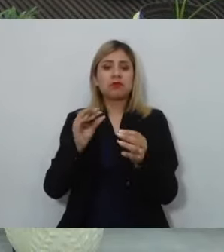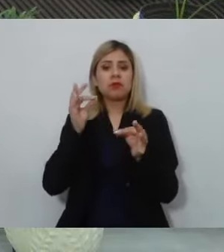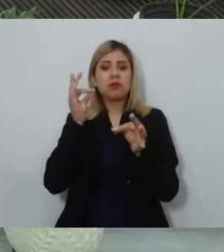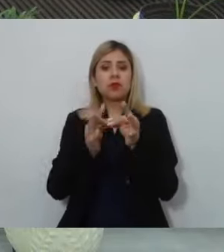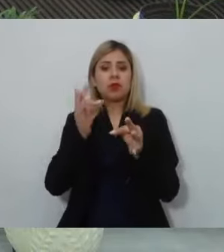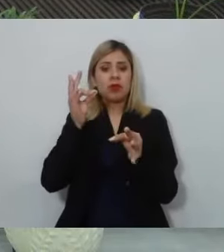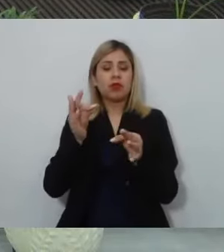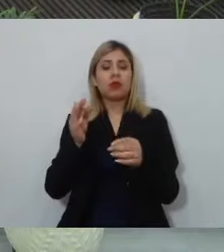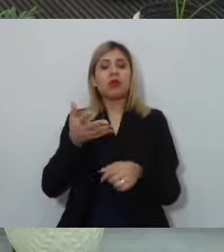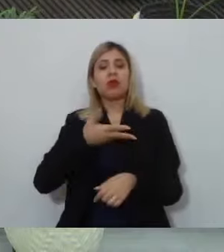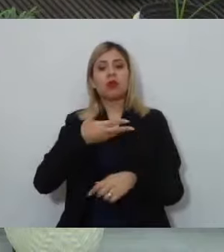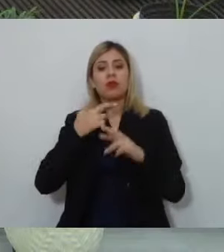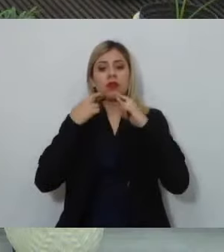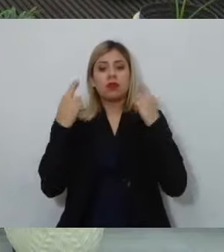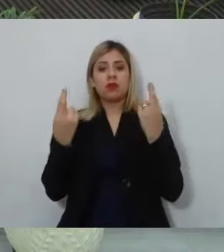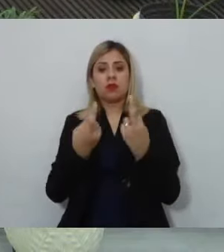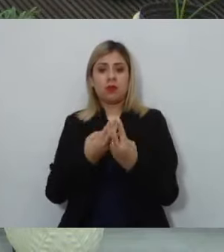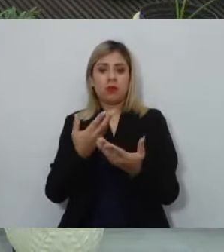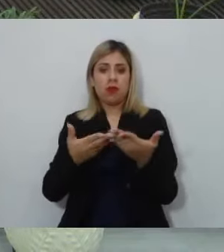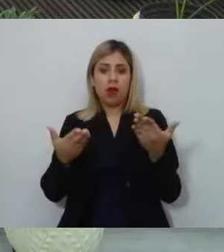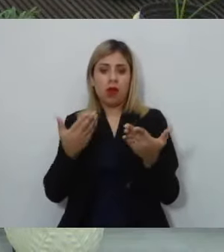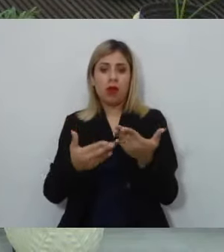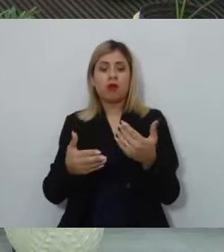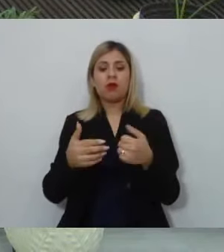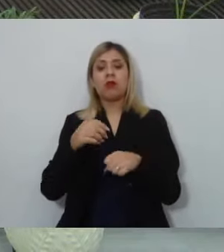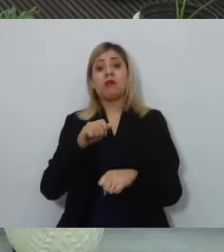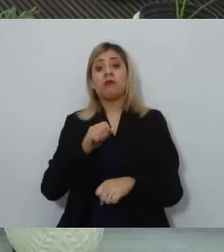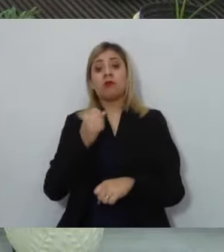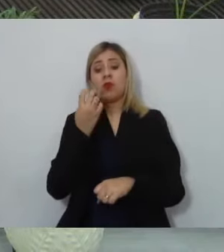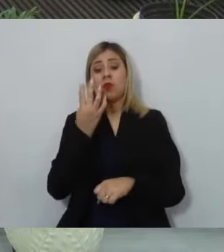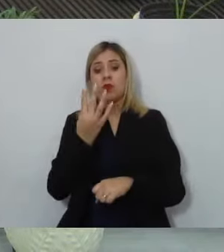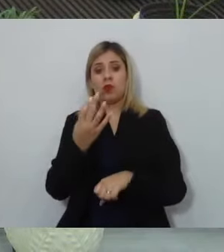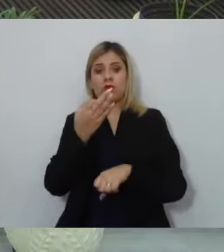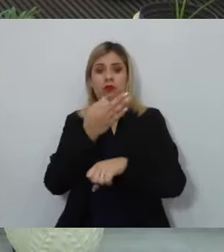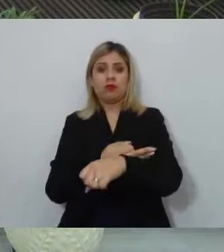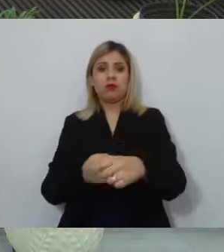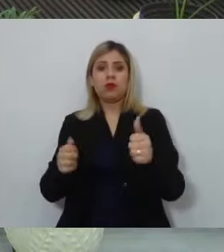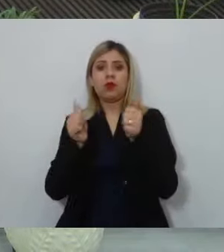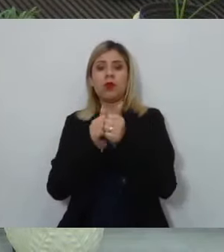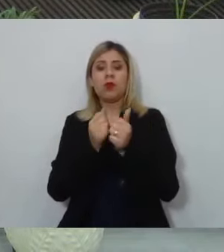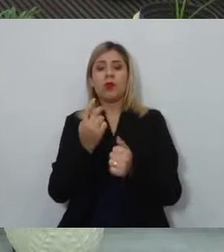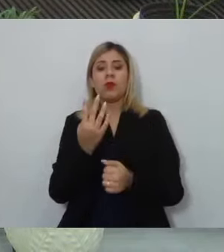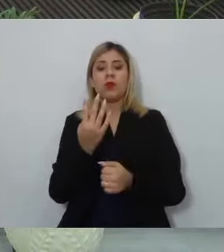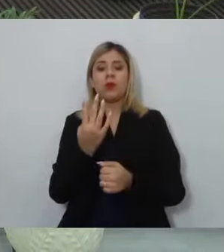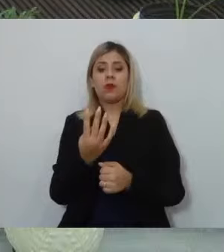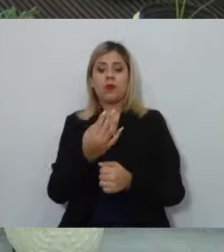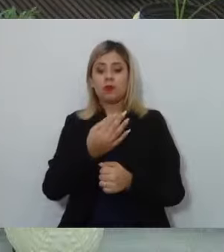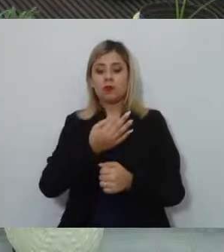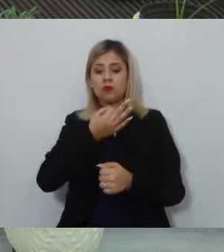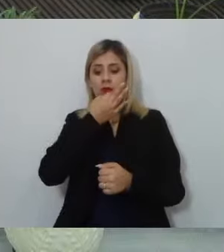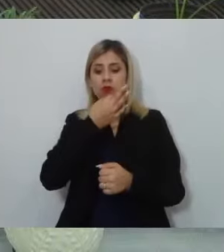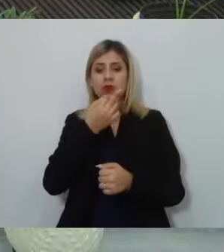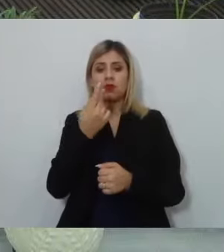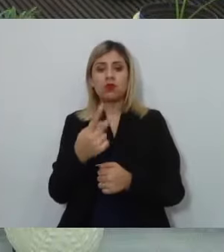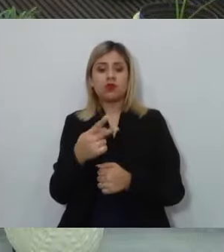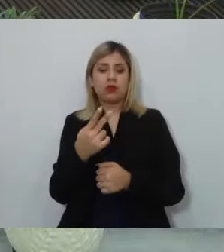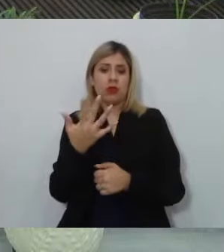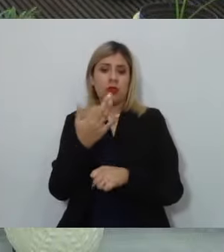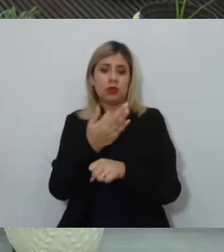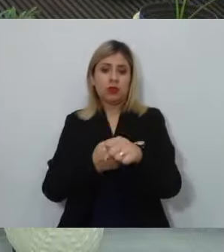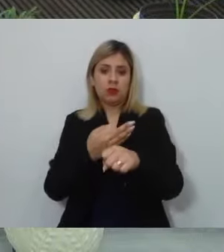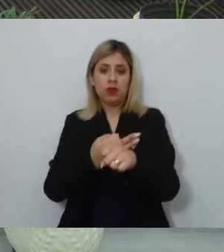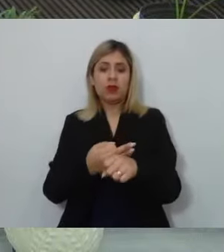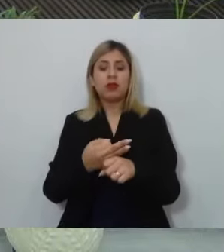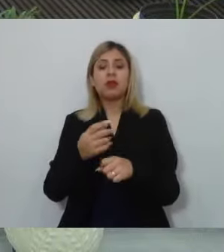despidamos todavía porque estamos a punto de arrancar una segunda segund sesión extraordinaria la que fuimos convocadas y convocados y es